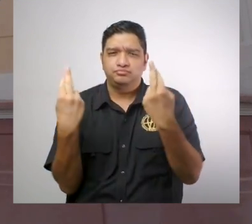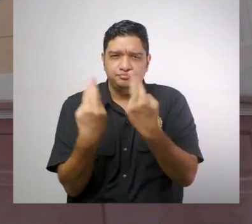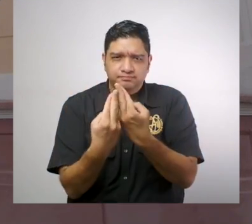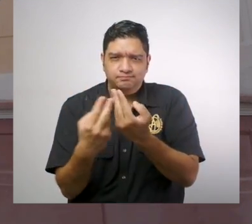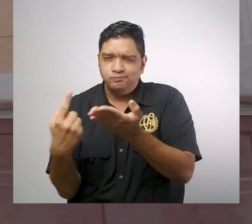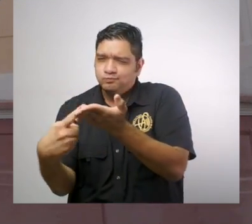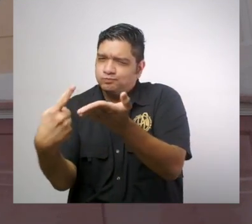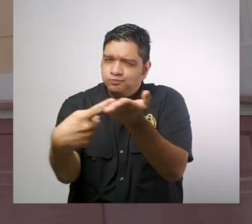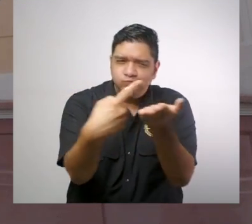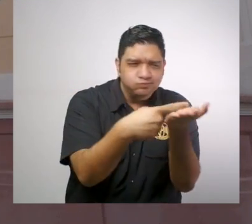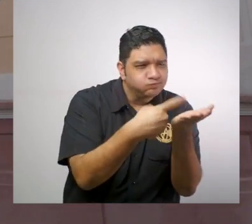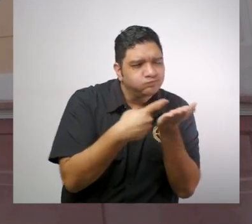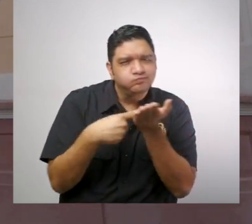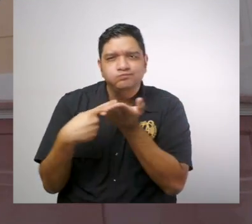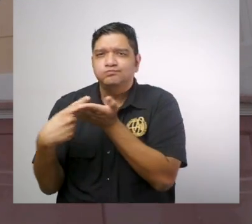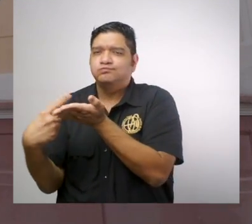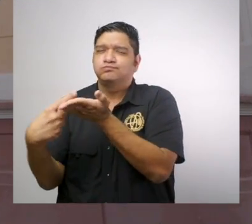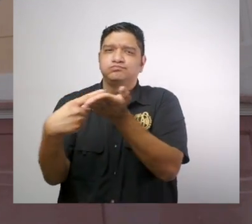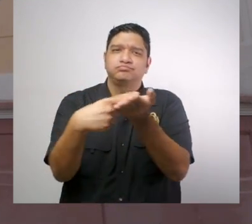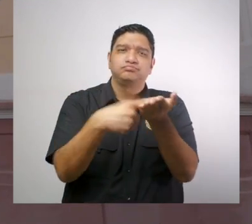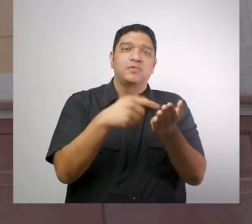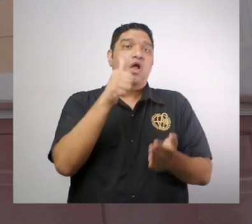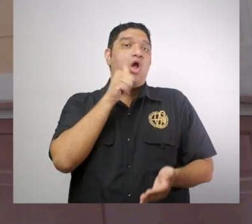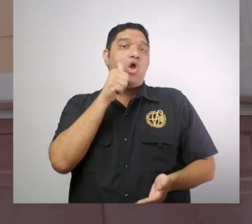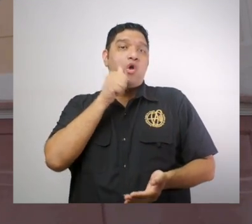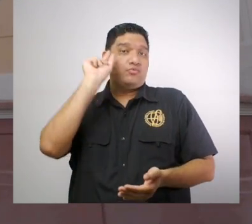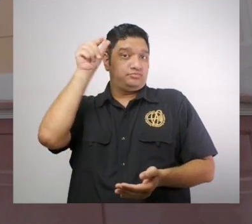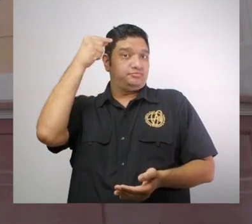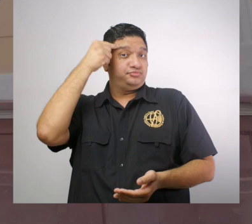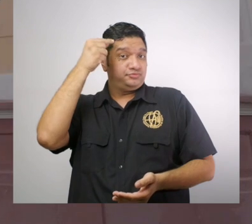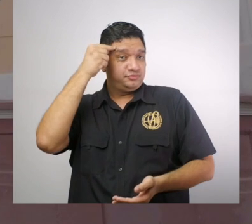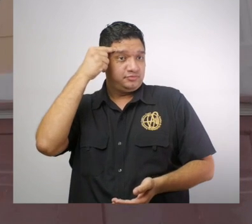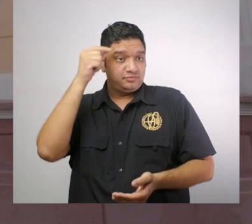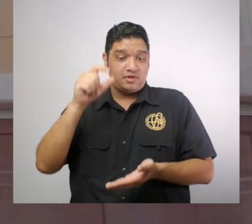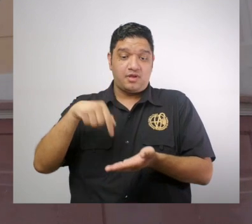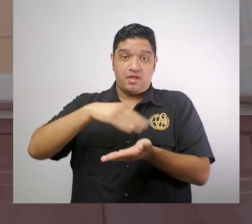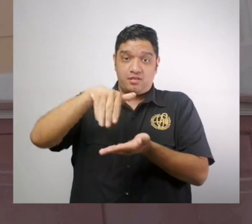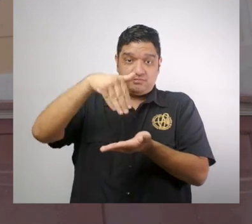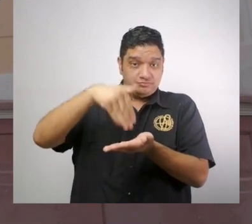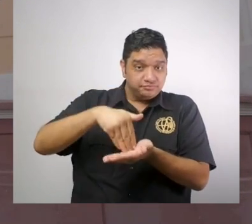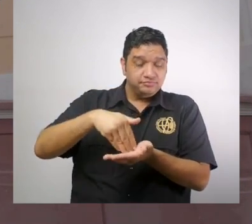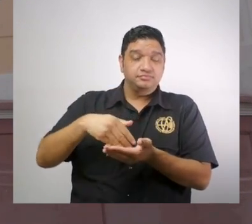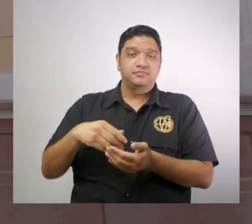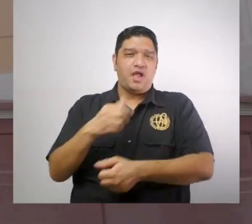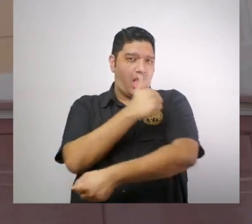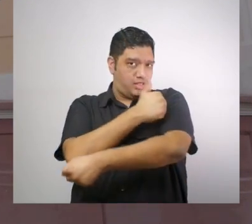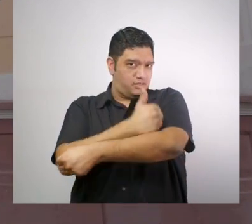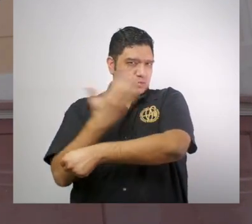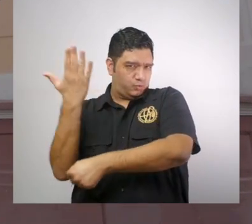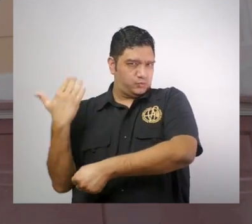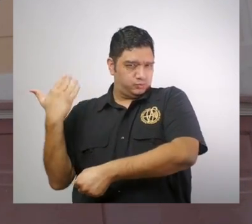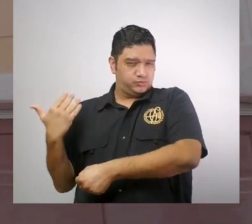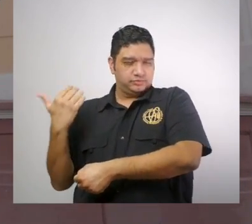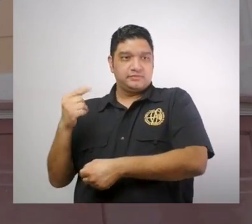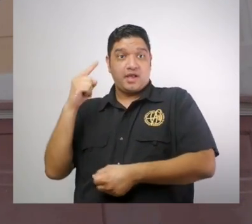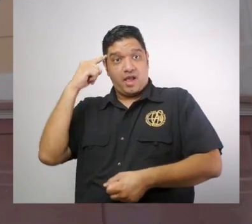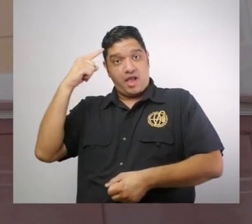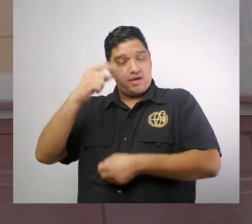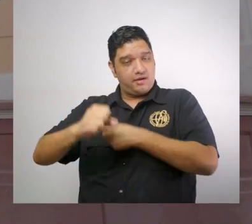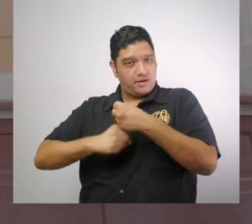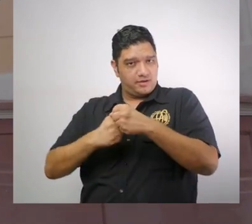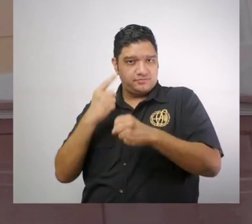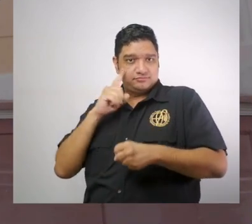de autoridades en la plaza de la ciudad. En esta reunión se tomó